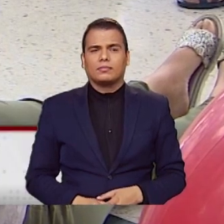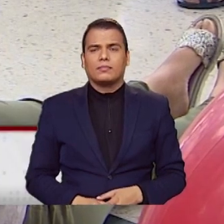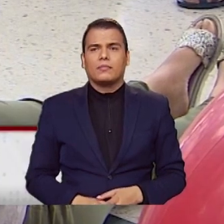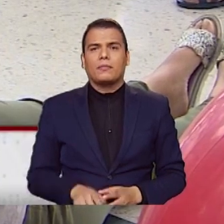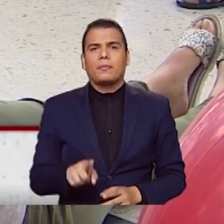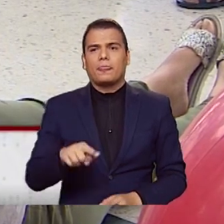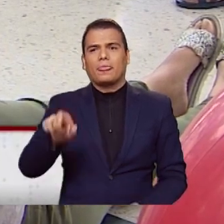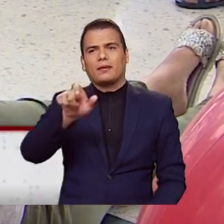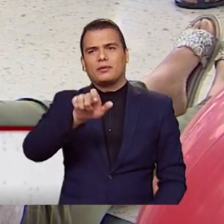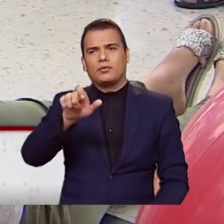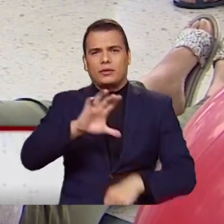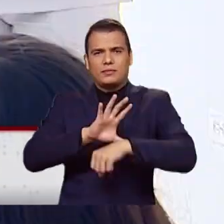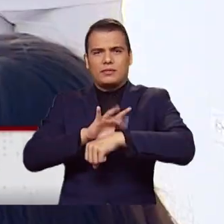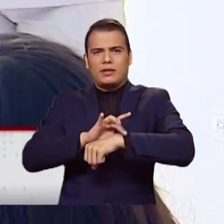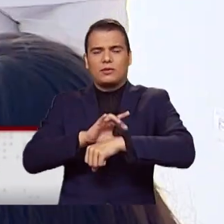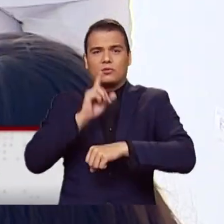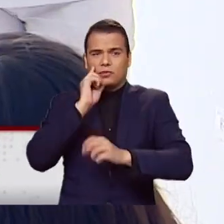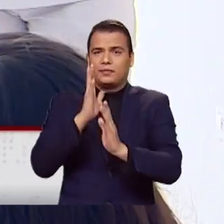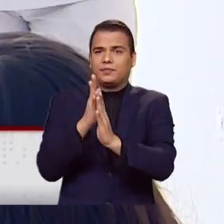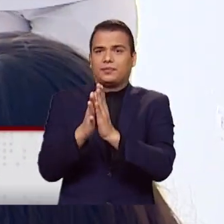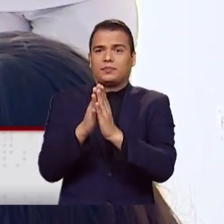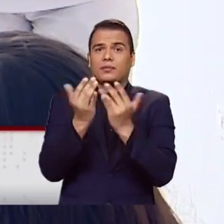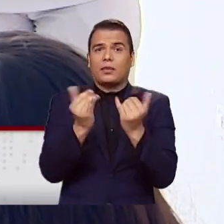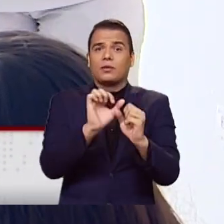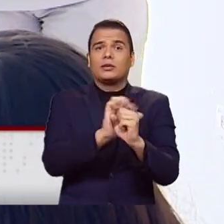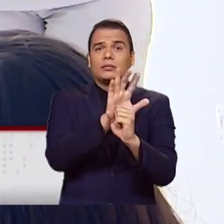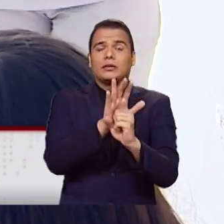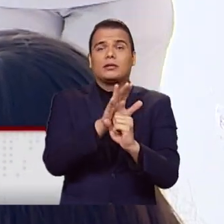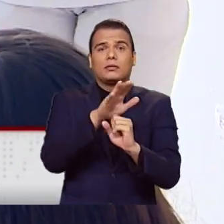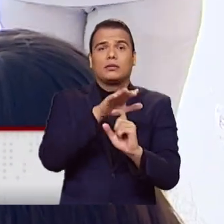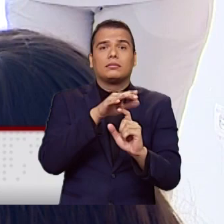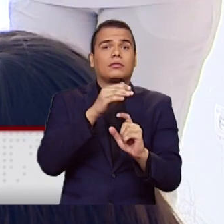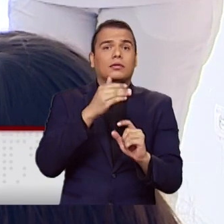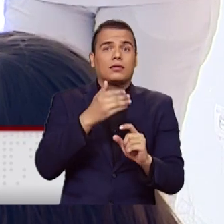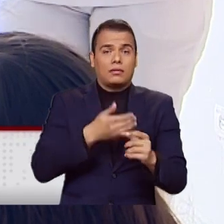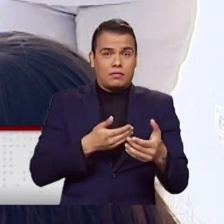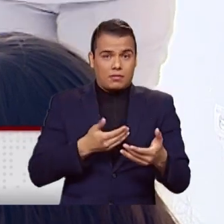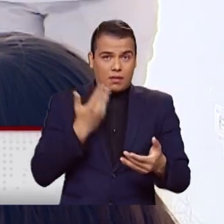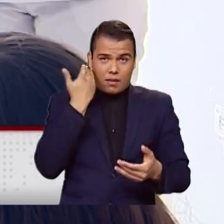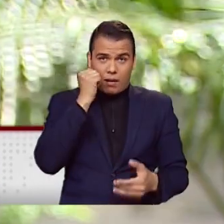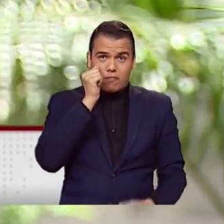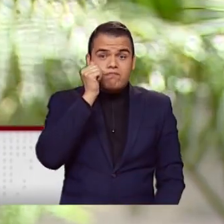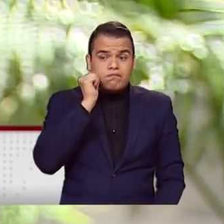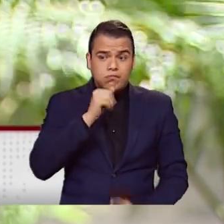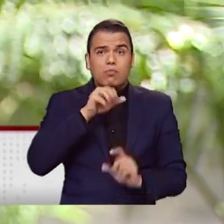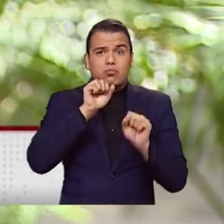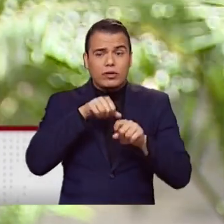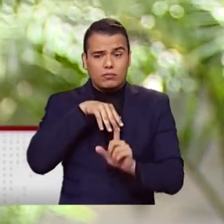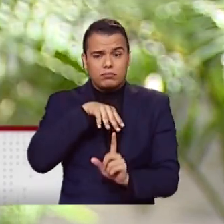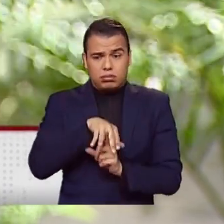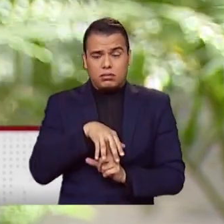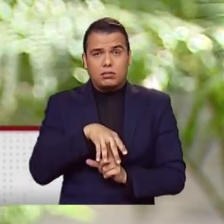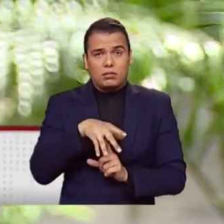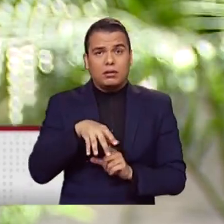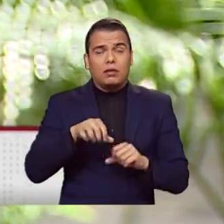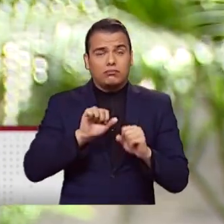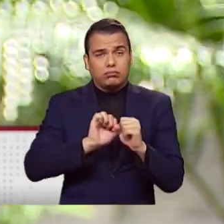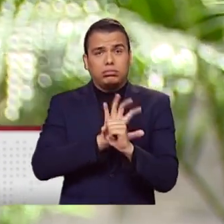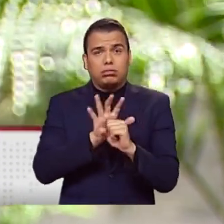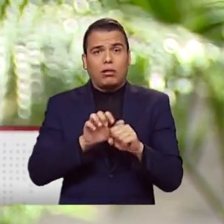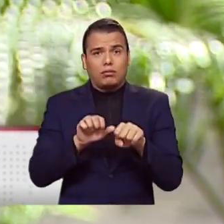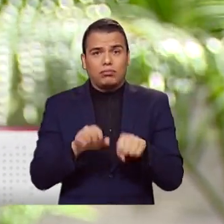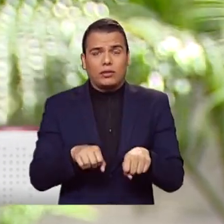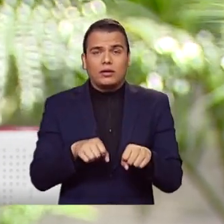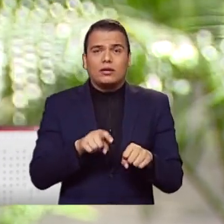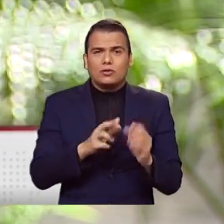Médicos vallecaucanos advierten que el virus COVID-19 sí es transmisible de madre a feto. Una publicación francesa